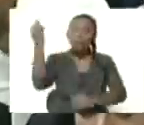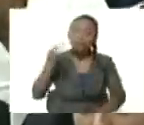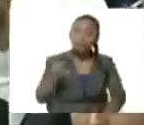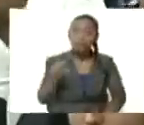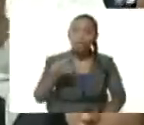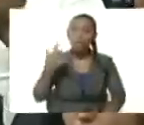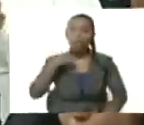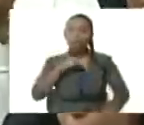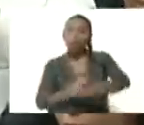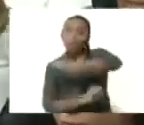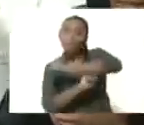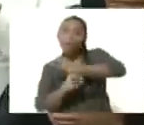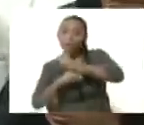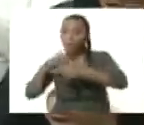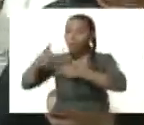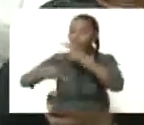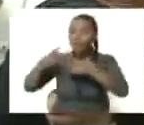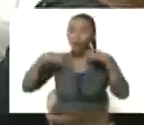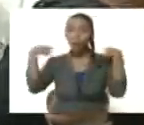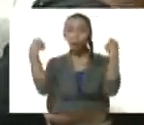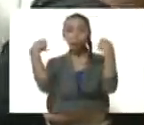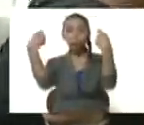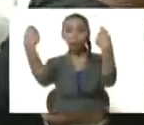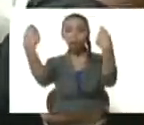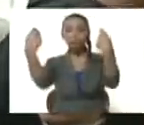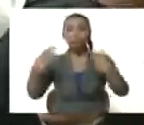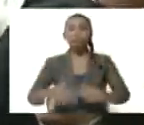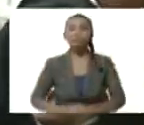base política, popular.